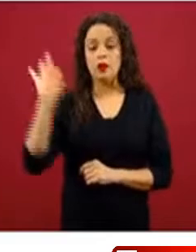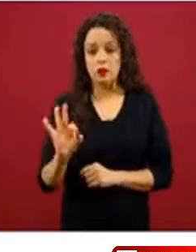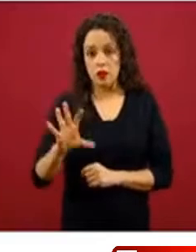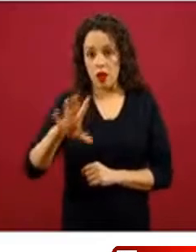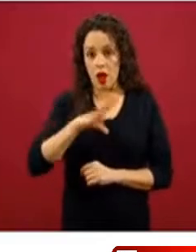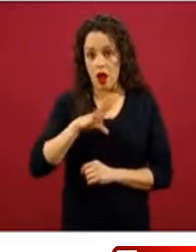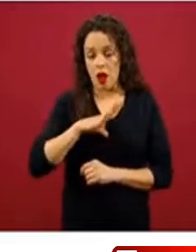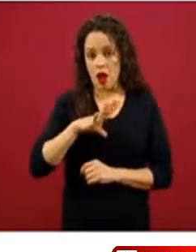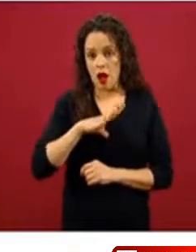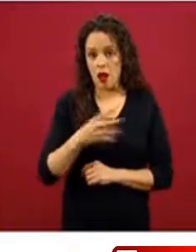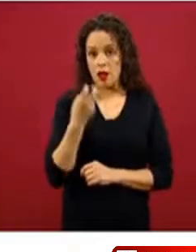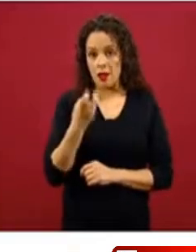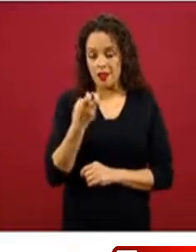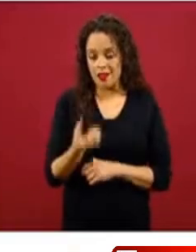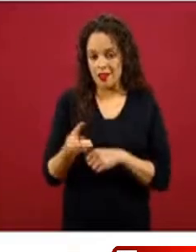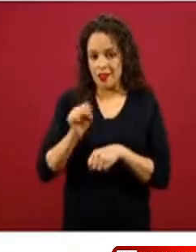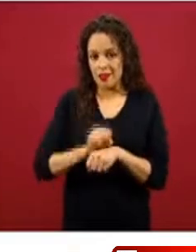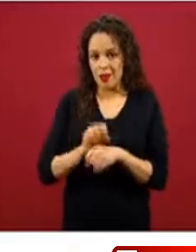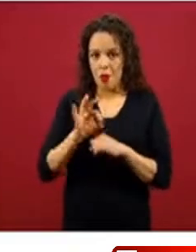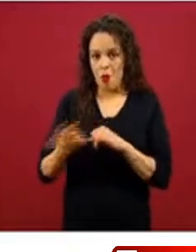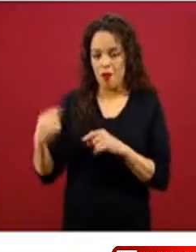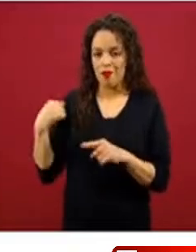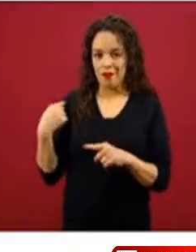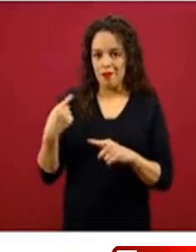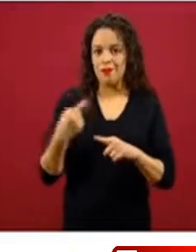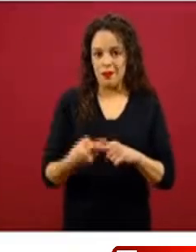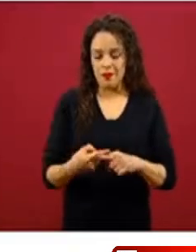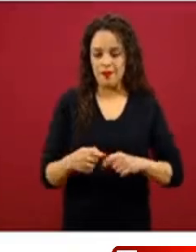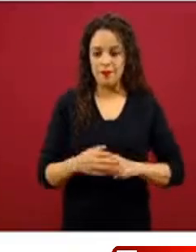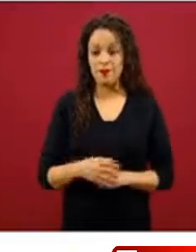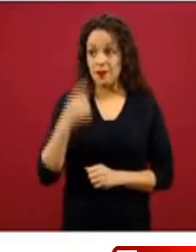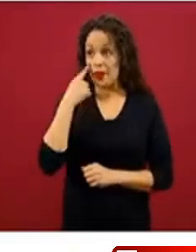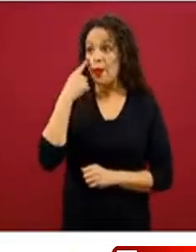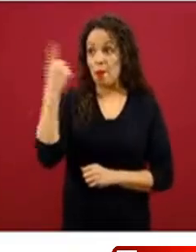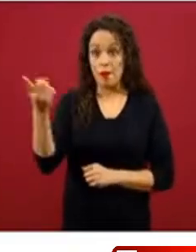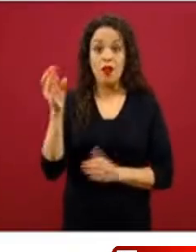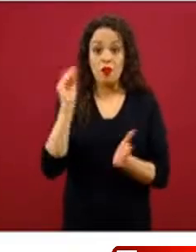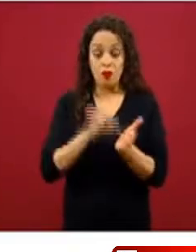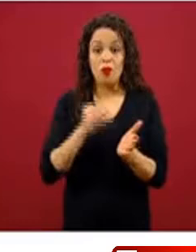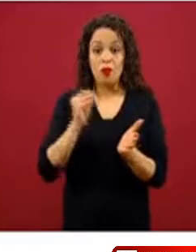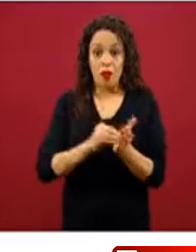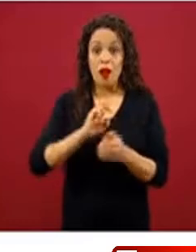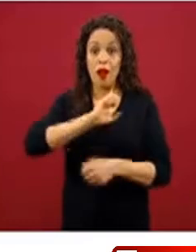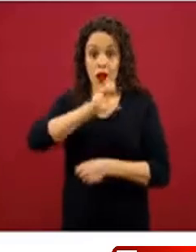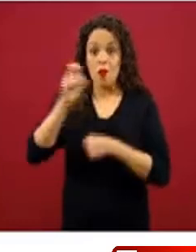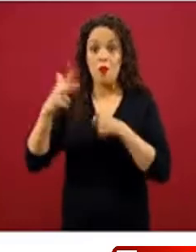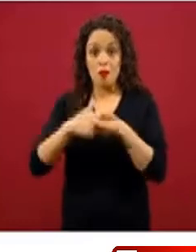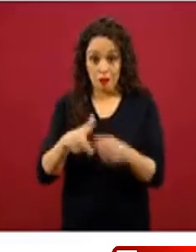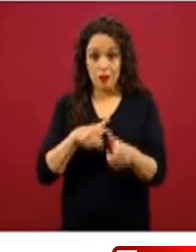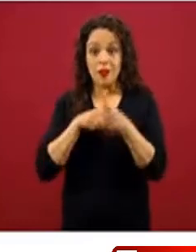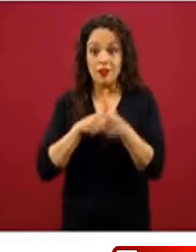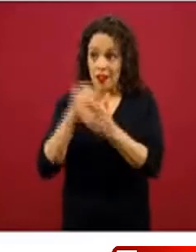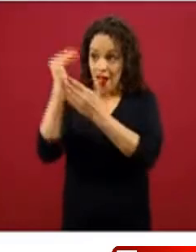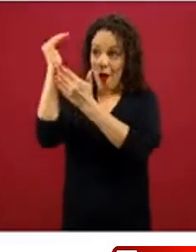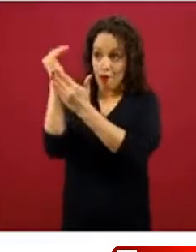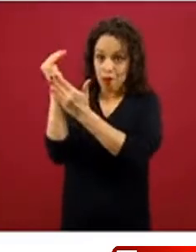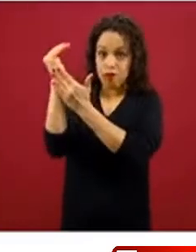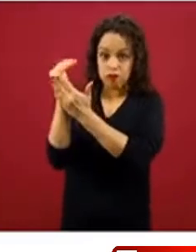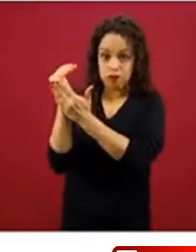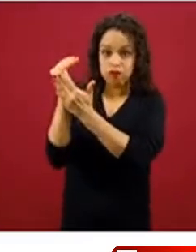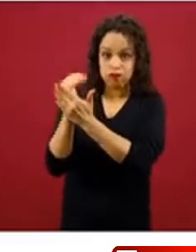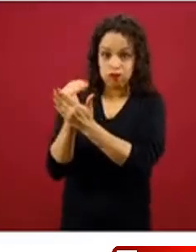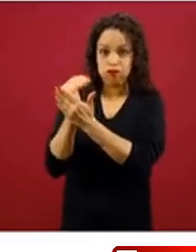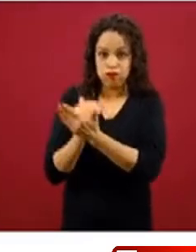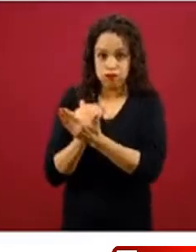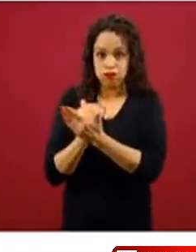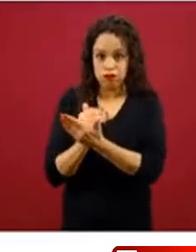tenido en las últimas semanas. Vemos como si Europa continúa disminuyendo su carga activa y